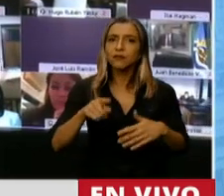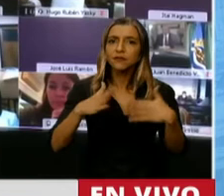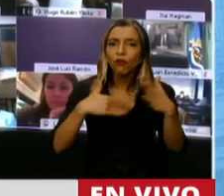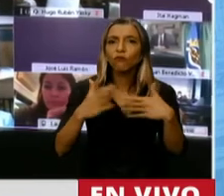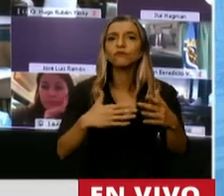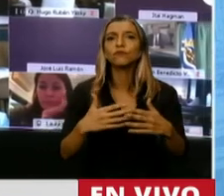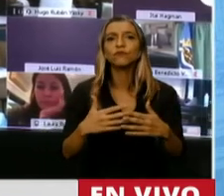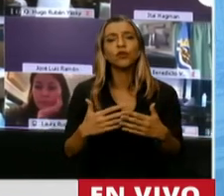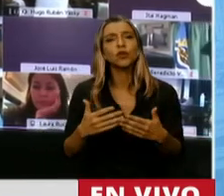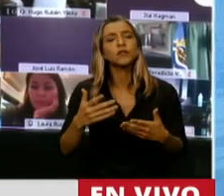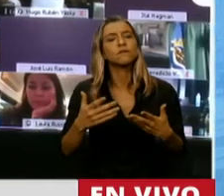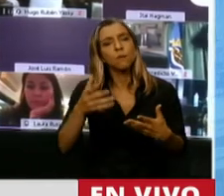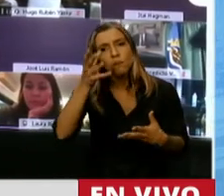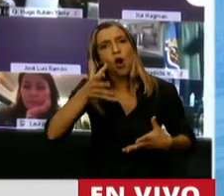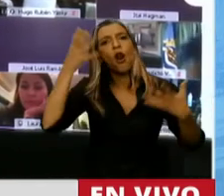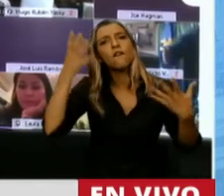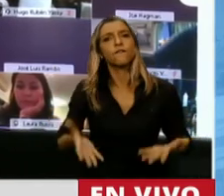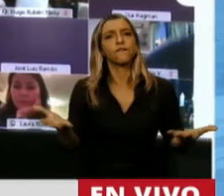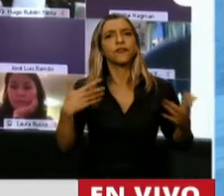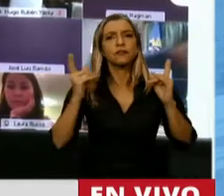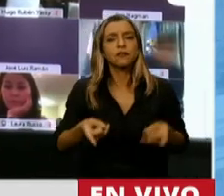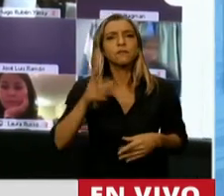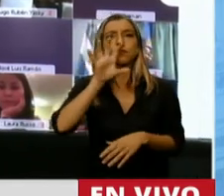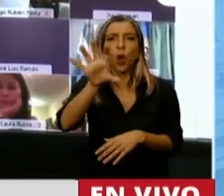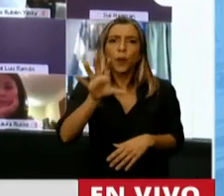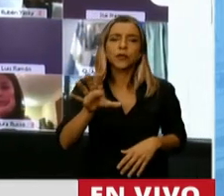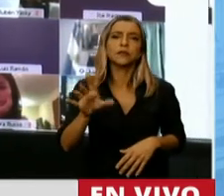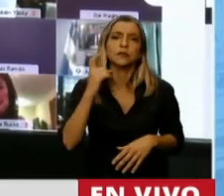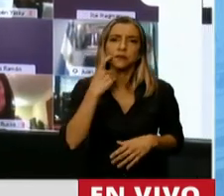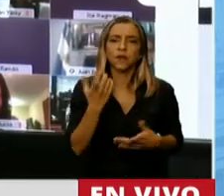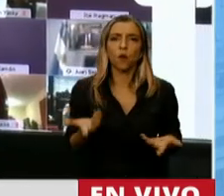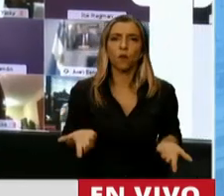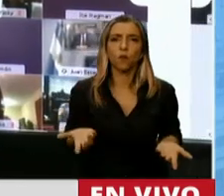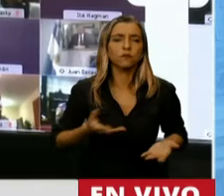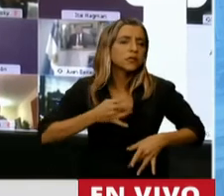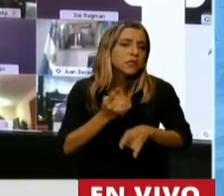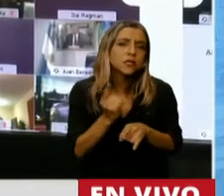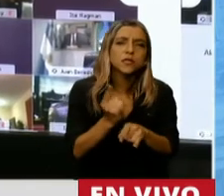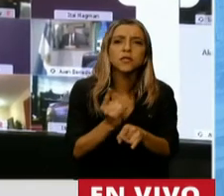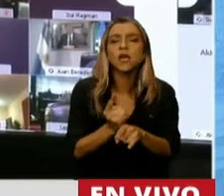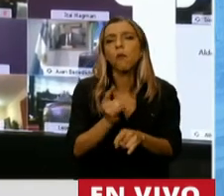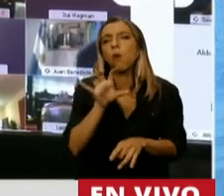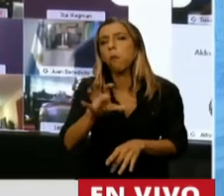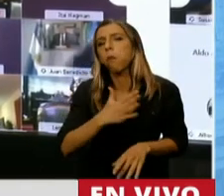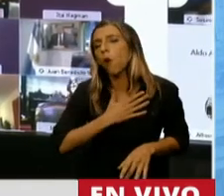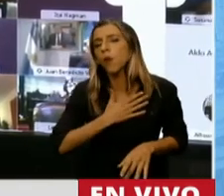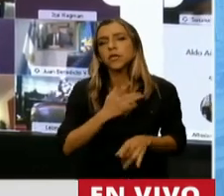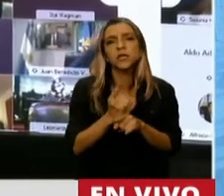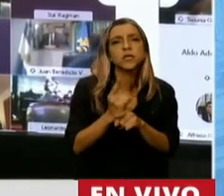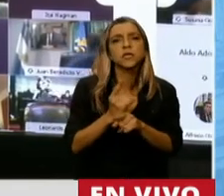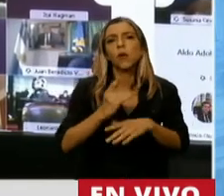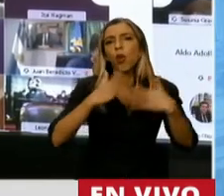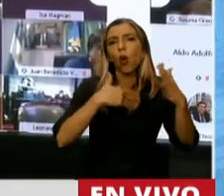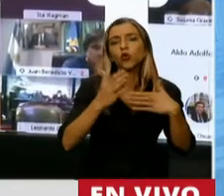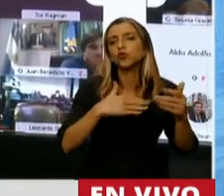fin llegaron a mi querida provincia de san luís que siempre estuvo privada de las obras nacionales